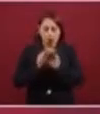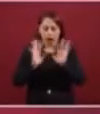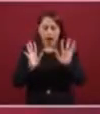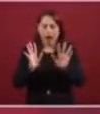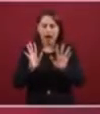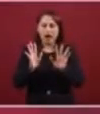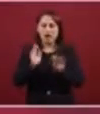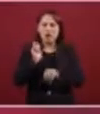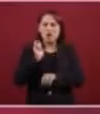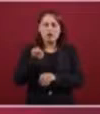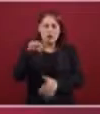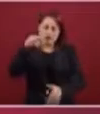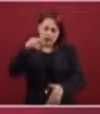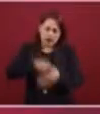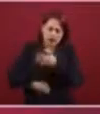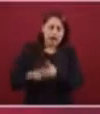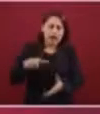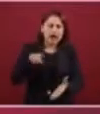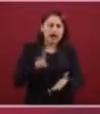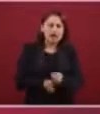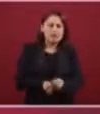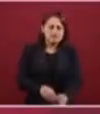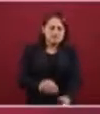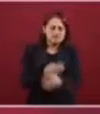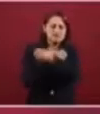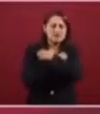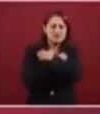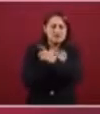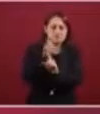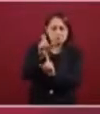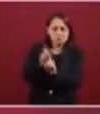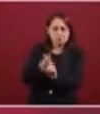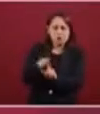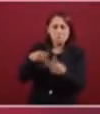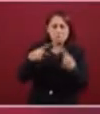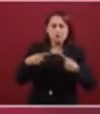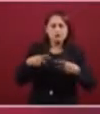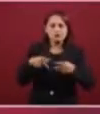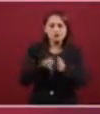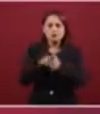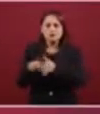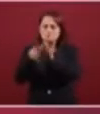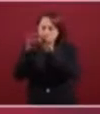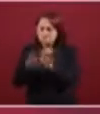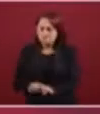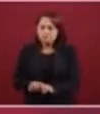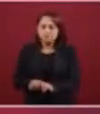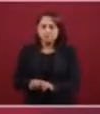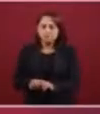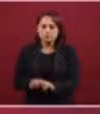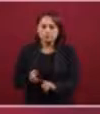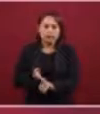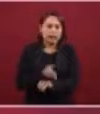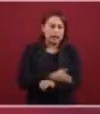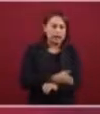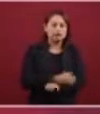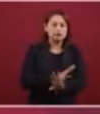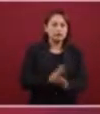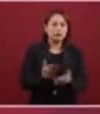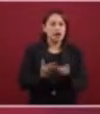ética, periodísticamente hablando. Eso se terminó. Y el chayote estaba